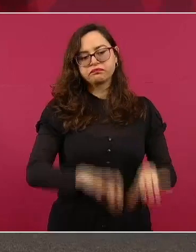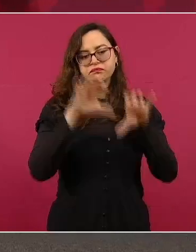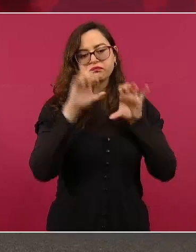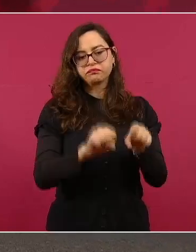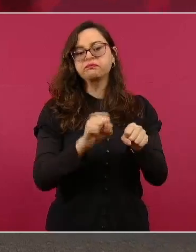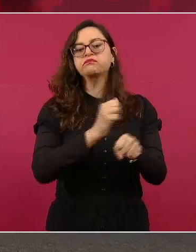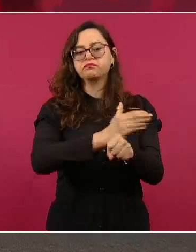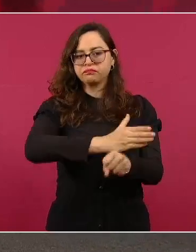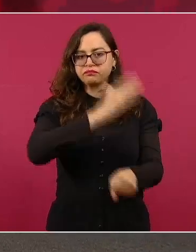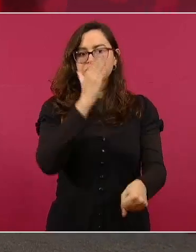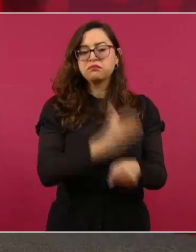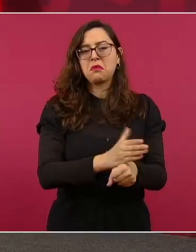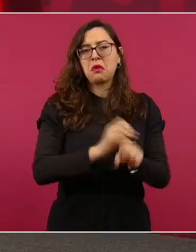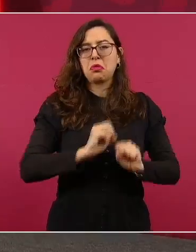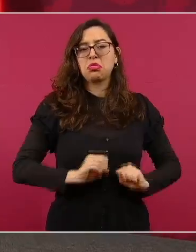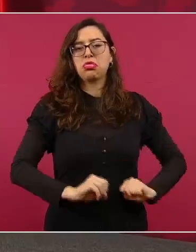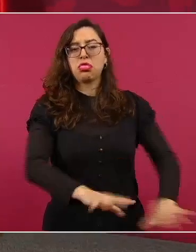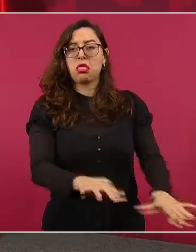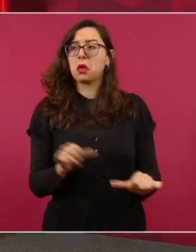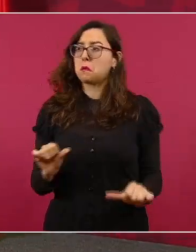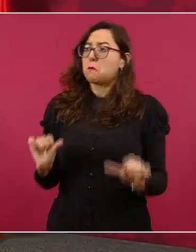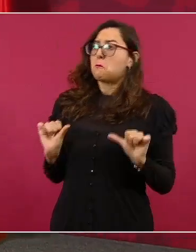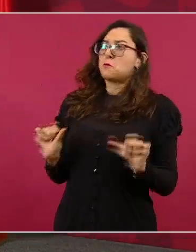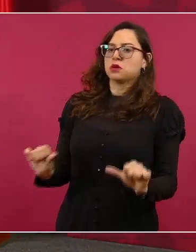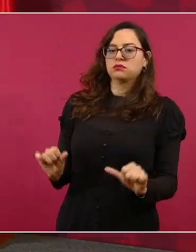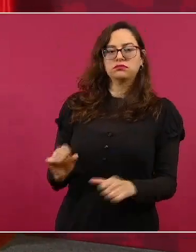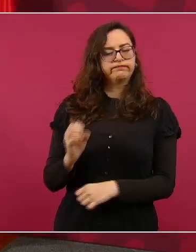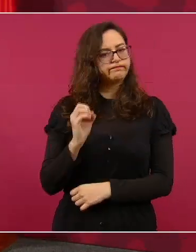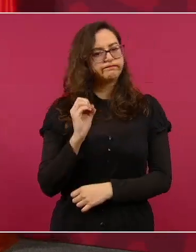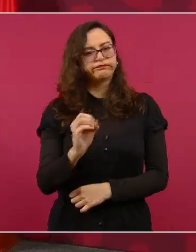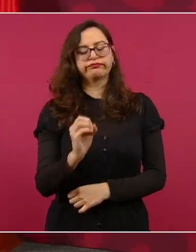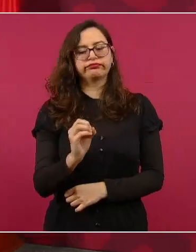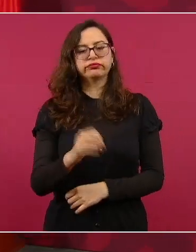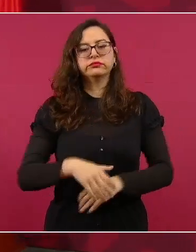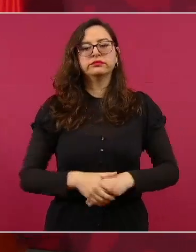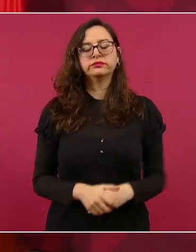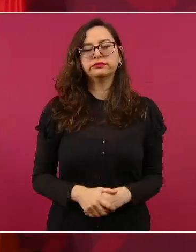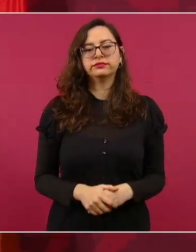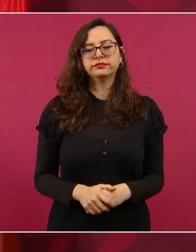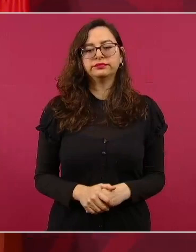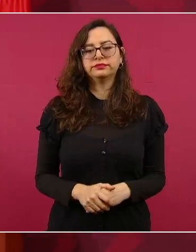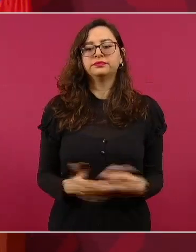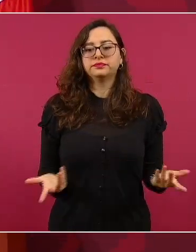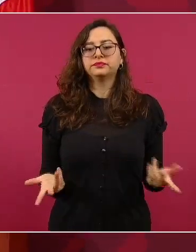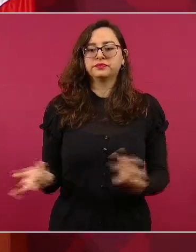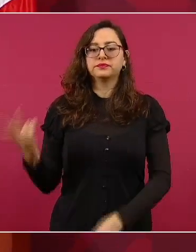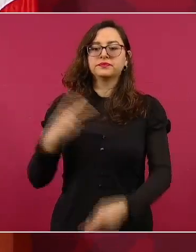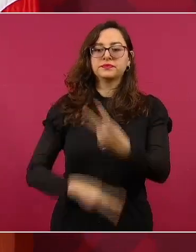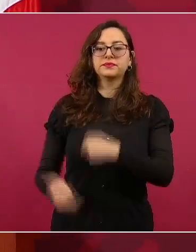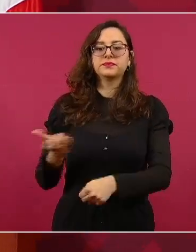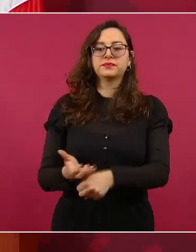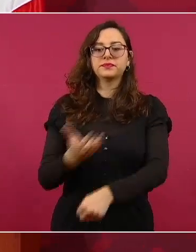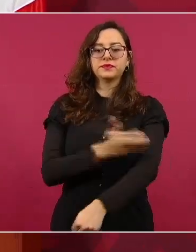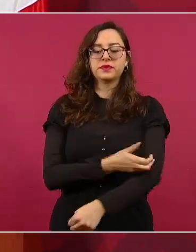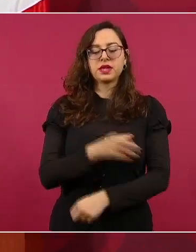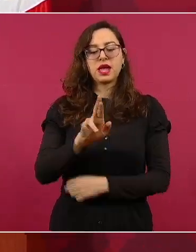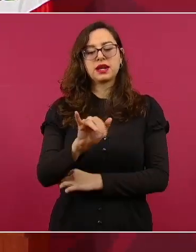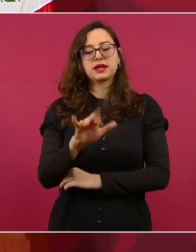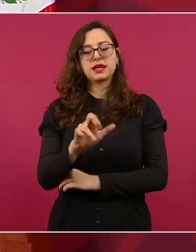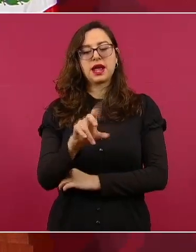cero impunidad. Entonces, Ricardo Mejía va a